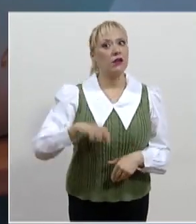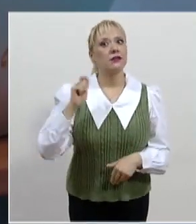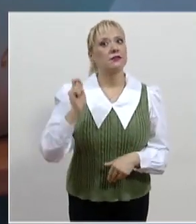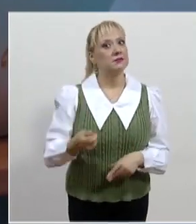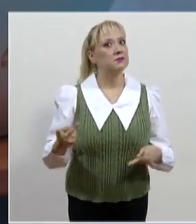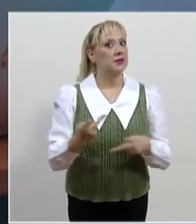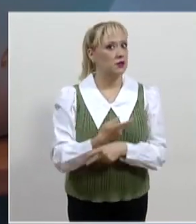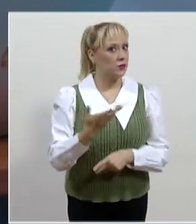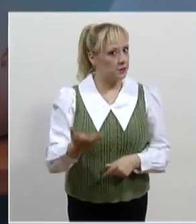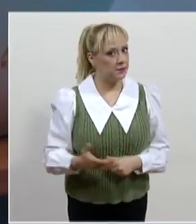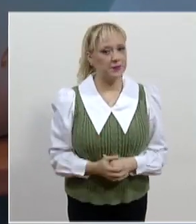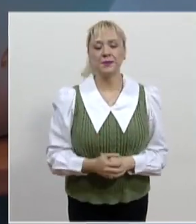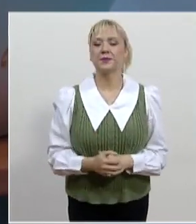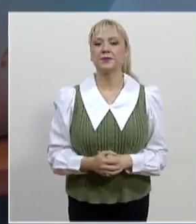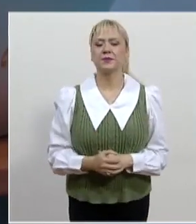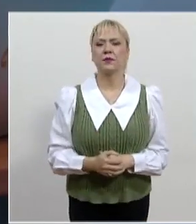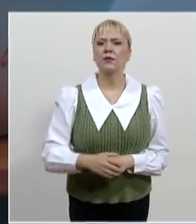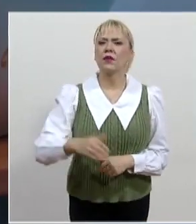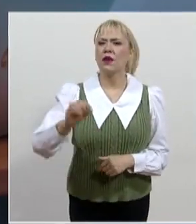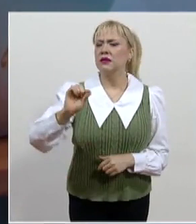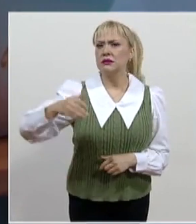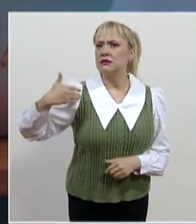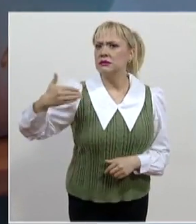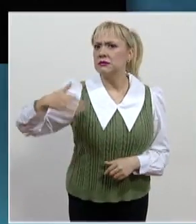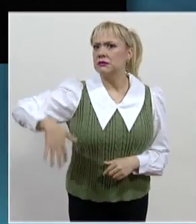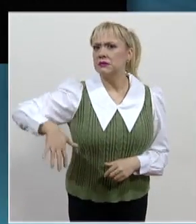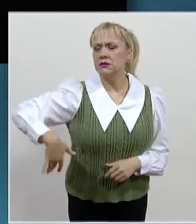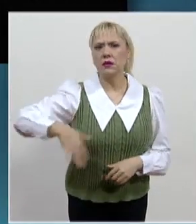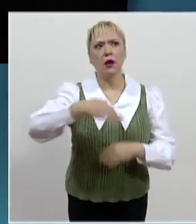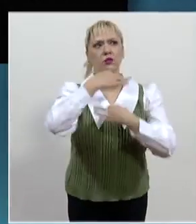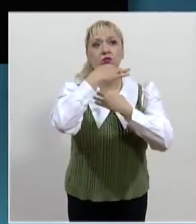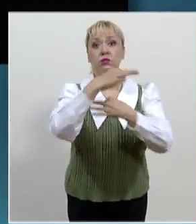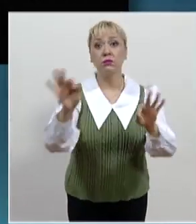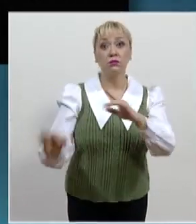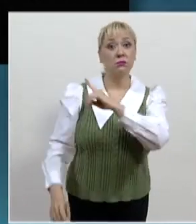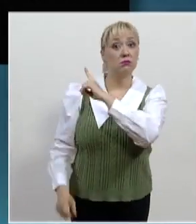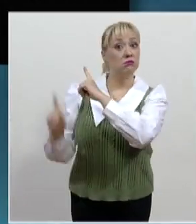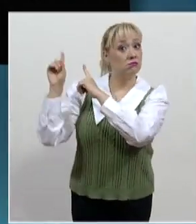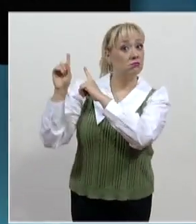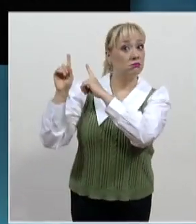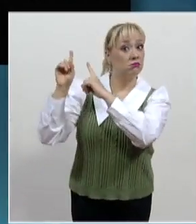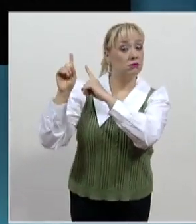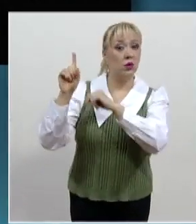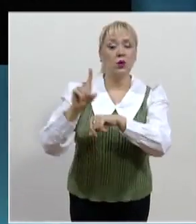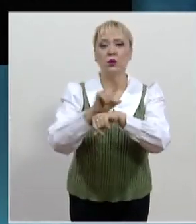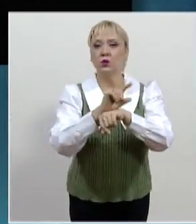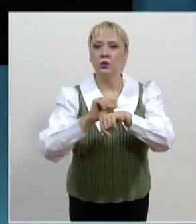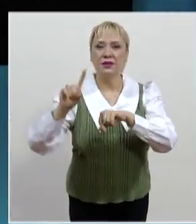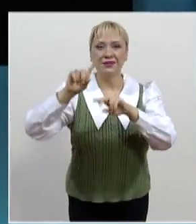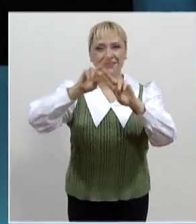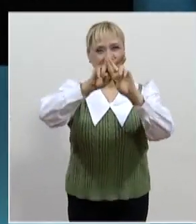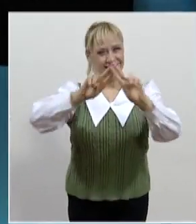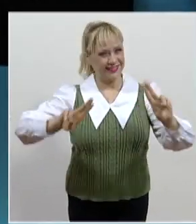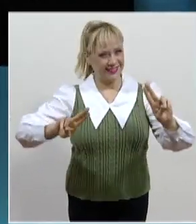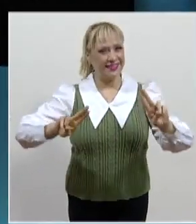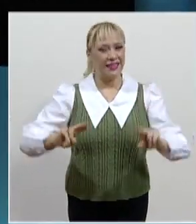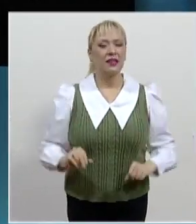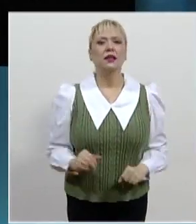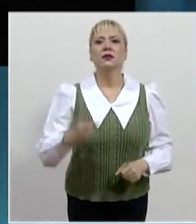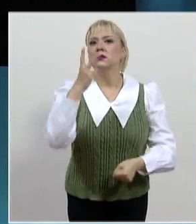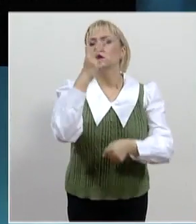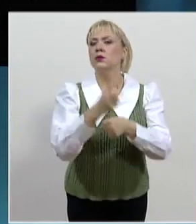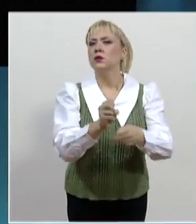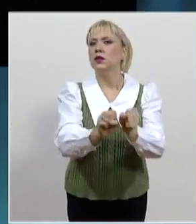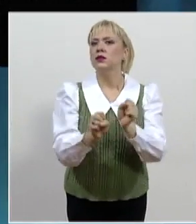jornada. Comenzamos. Y es que de última hora se está dando a conocer en Twitter o en X la segunda sala de la